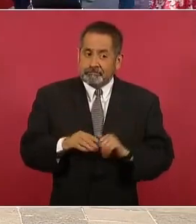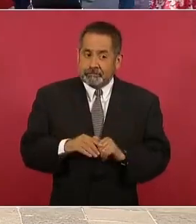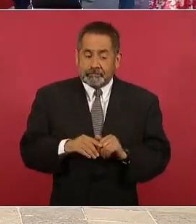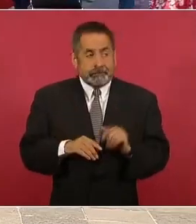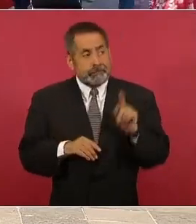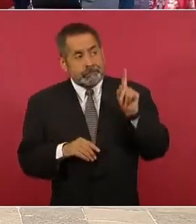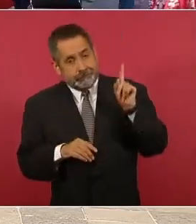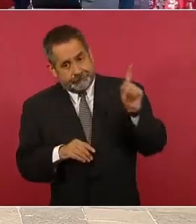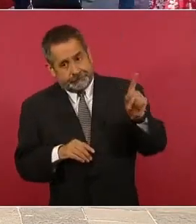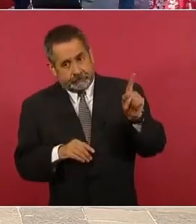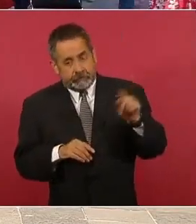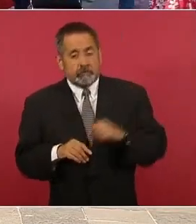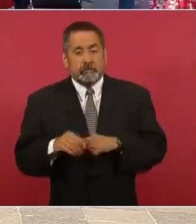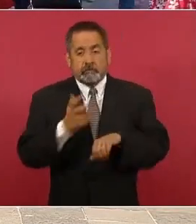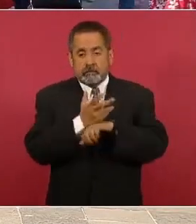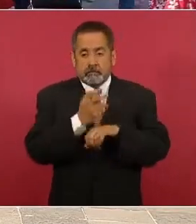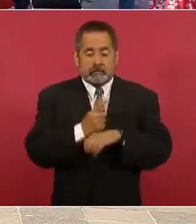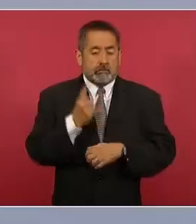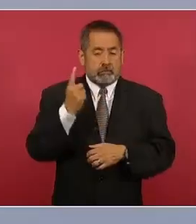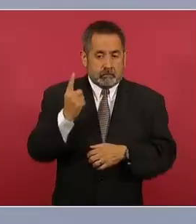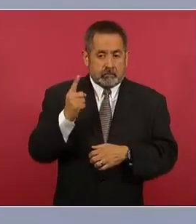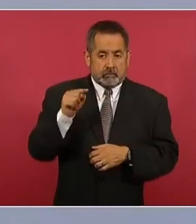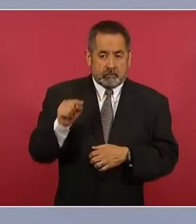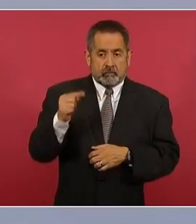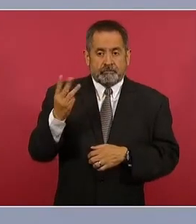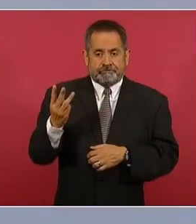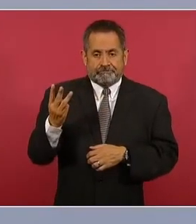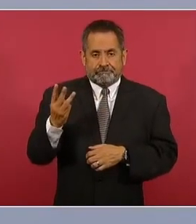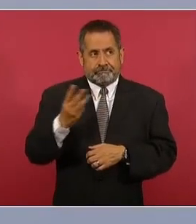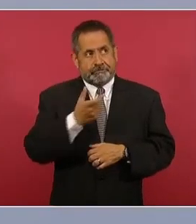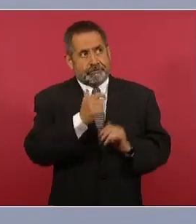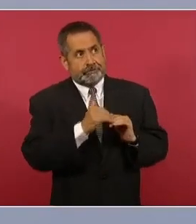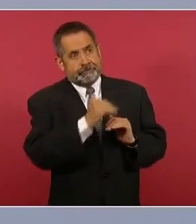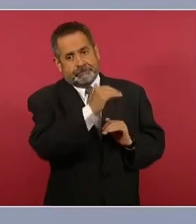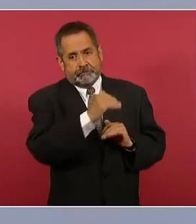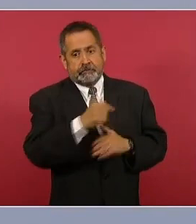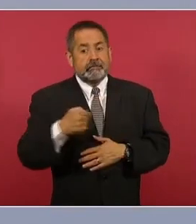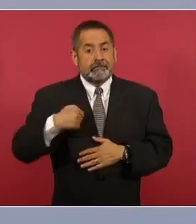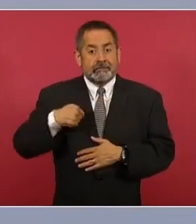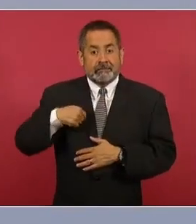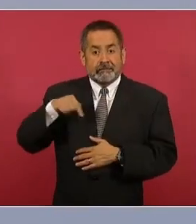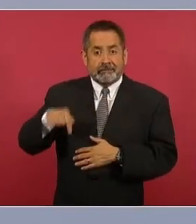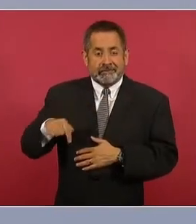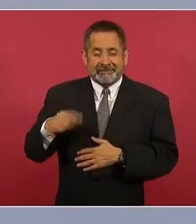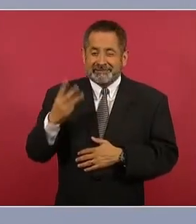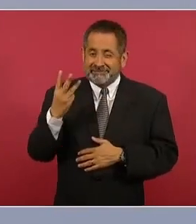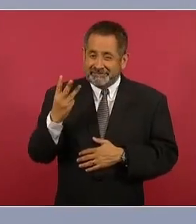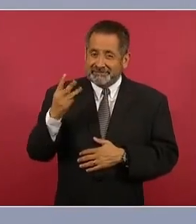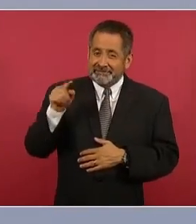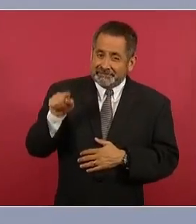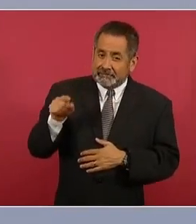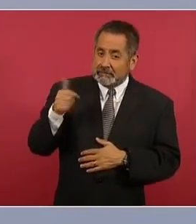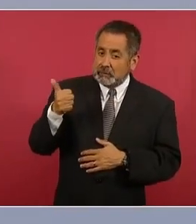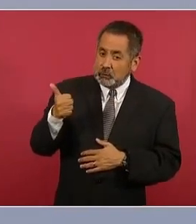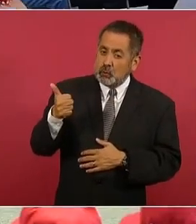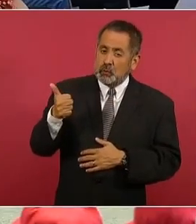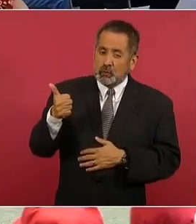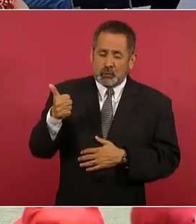tienen solo 1.3 y nosotros tenemos